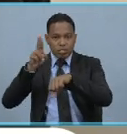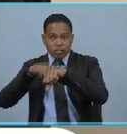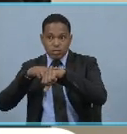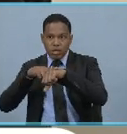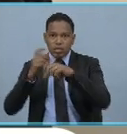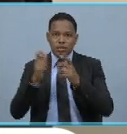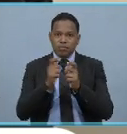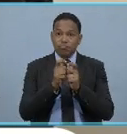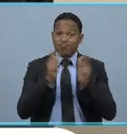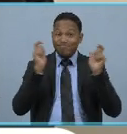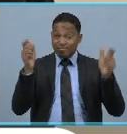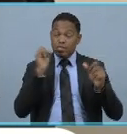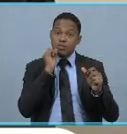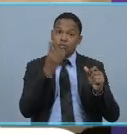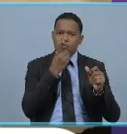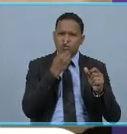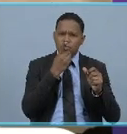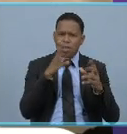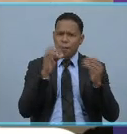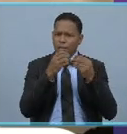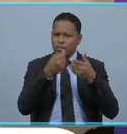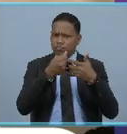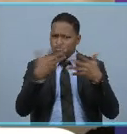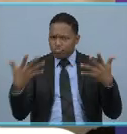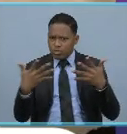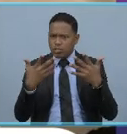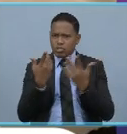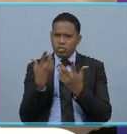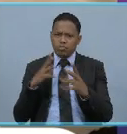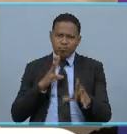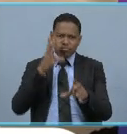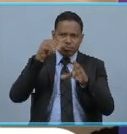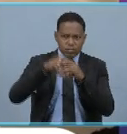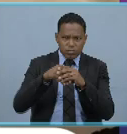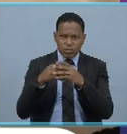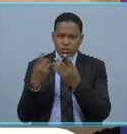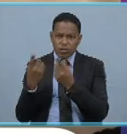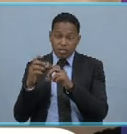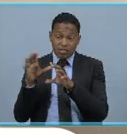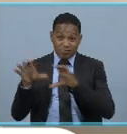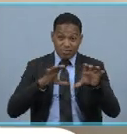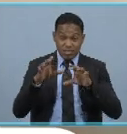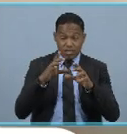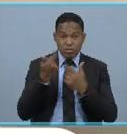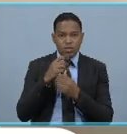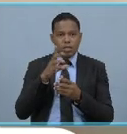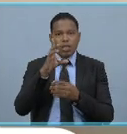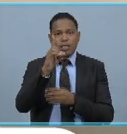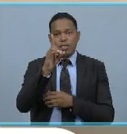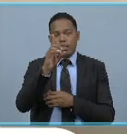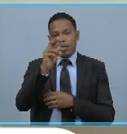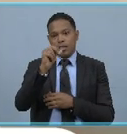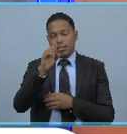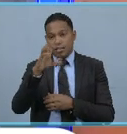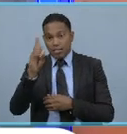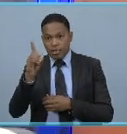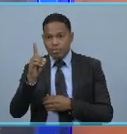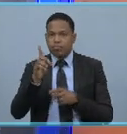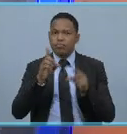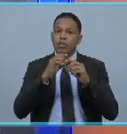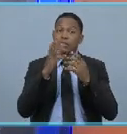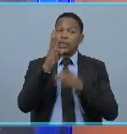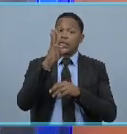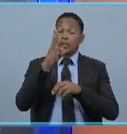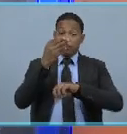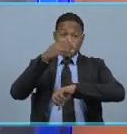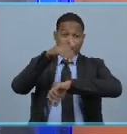Gran Santo Domingo. Les daremos todos los detalles de la implicación que trajo consigo esta gran acción por parte de la DNCD a las 6 en nuestra emisión